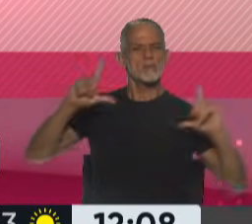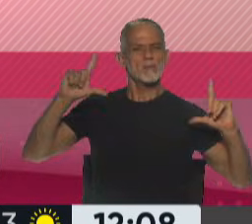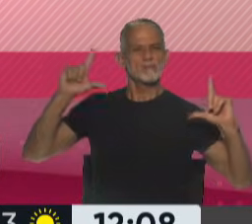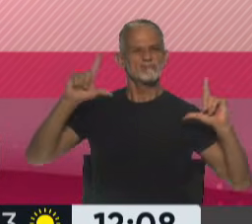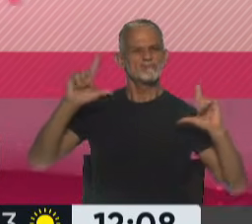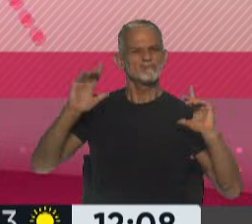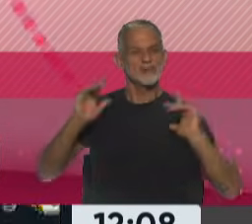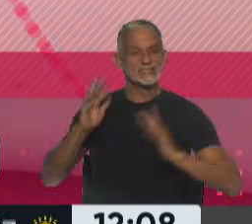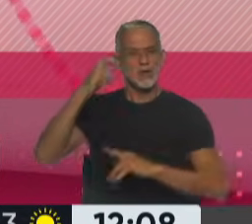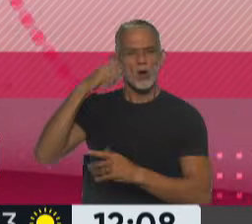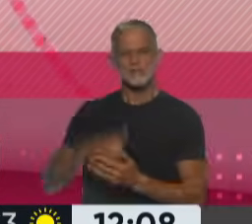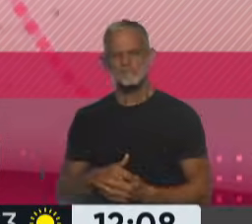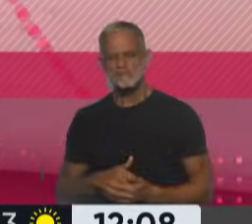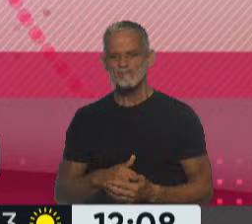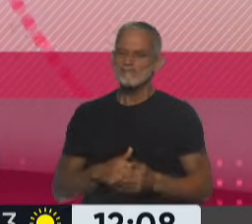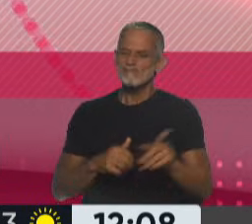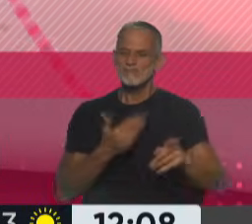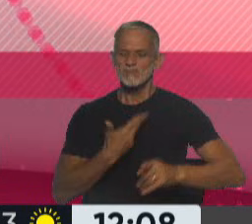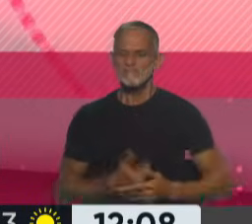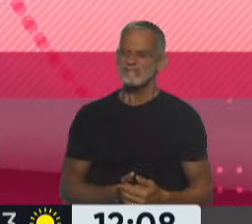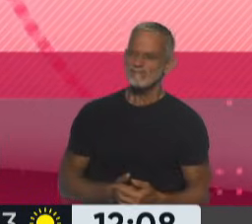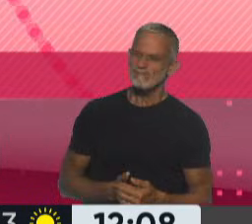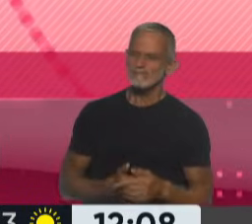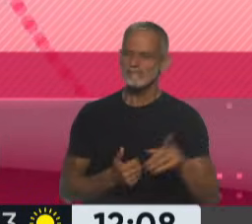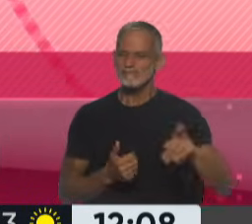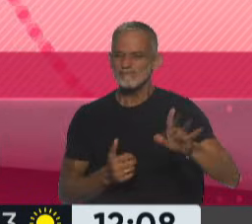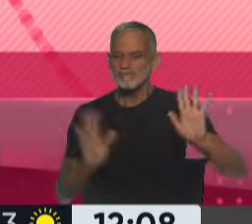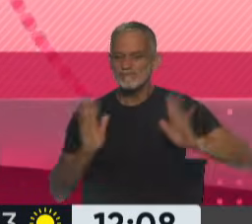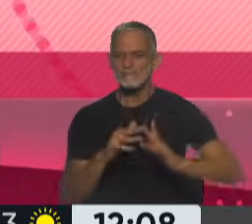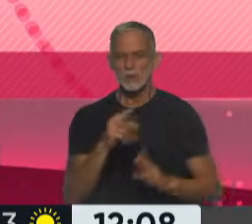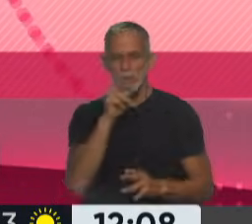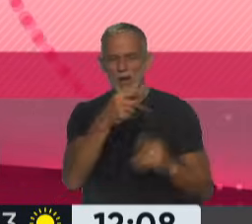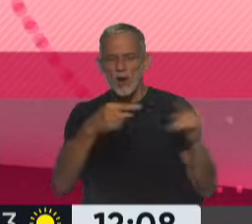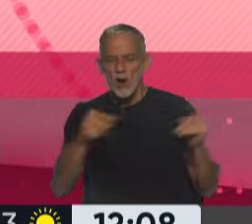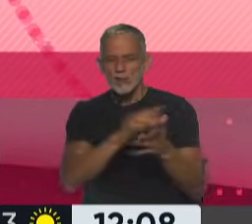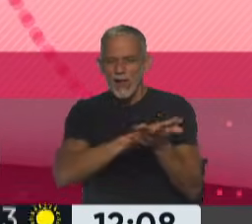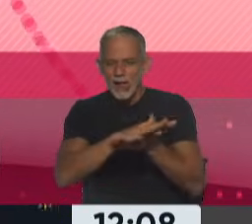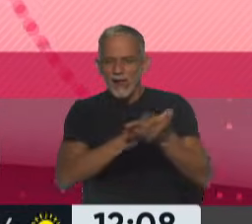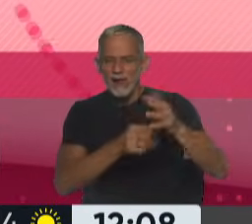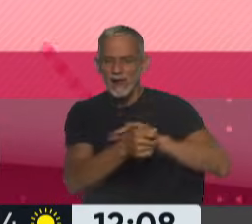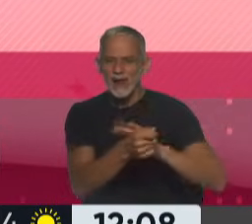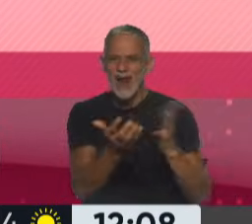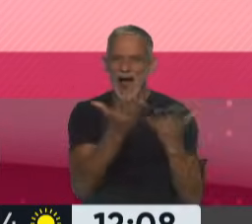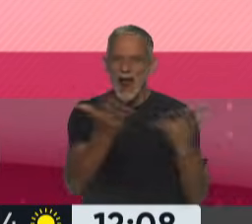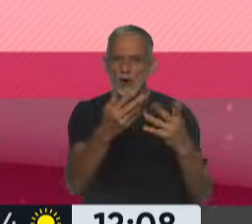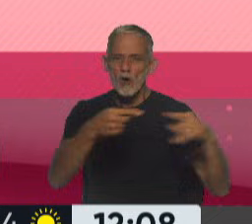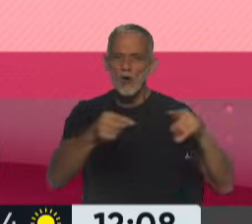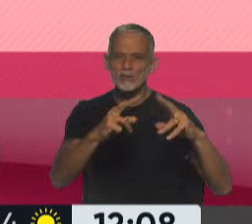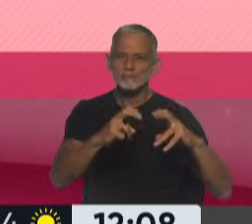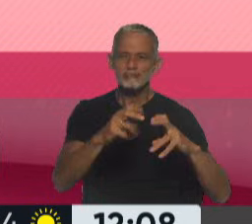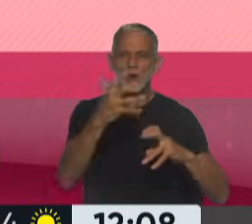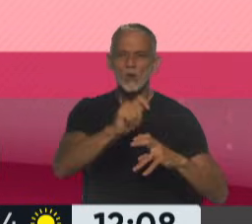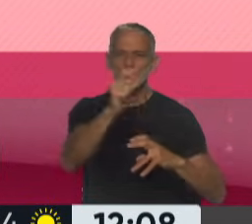los congresistas empiezan a ver que empiezan a haber sobre todo cuestiones de corrupción o algunas causas que tienen que ver con la